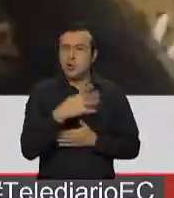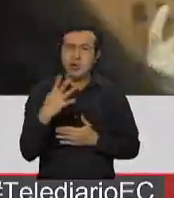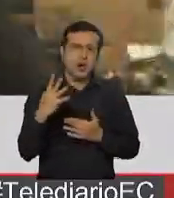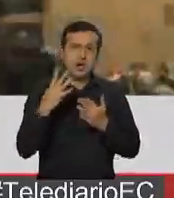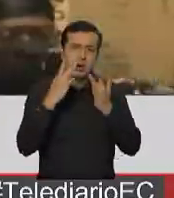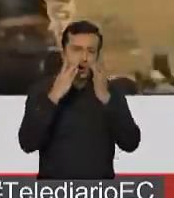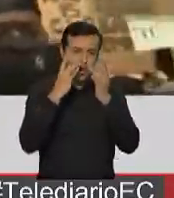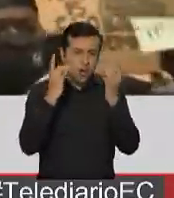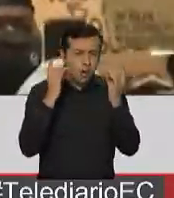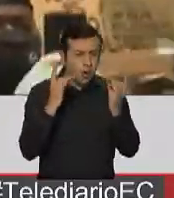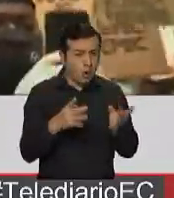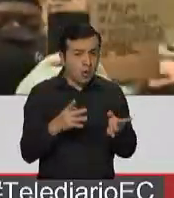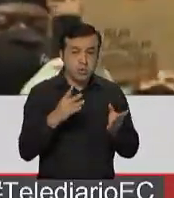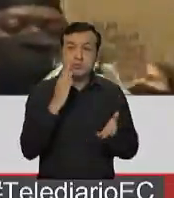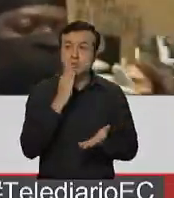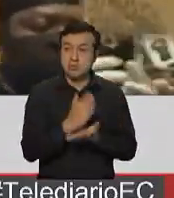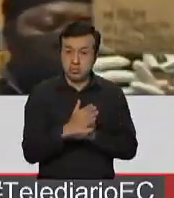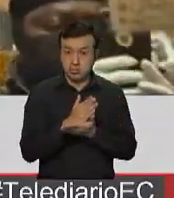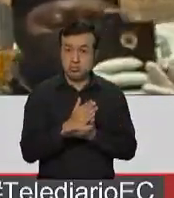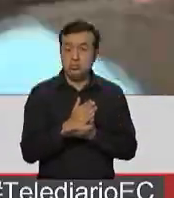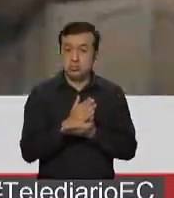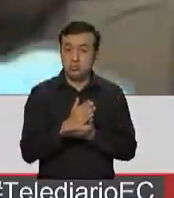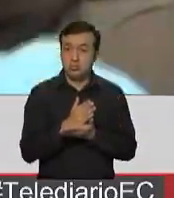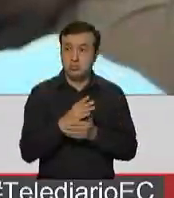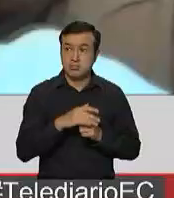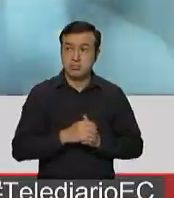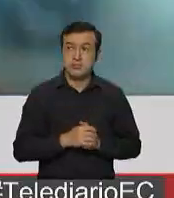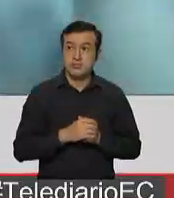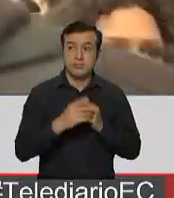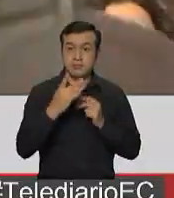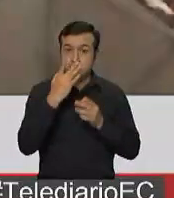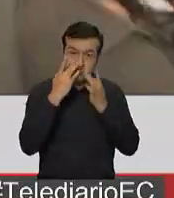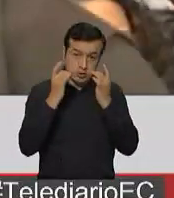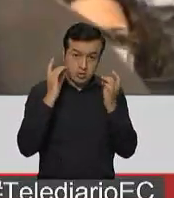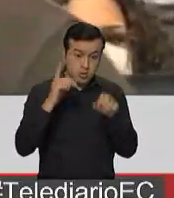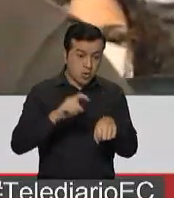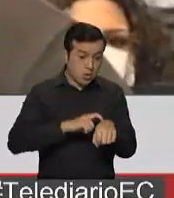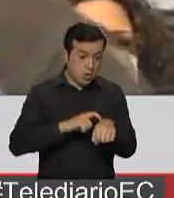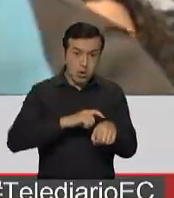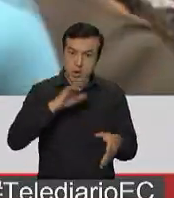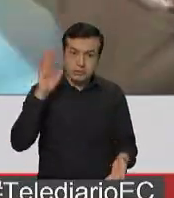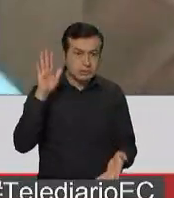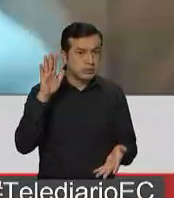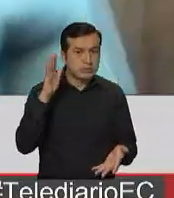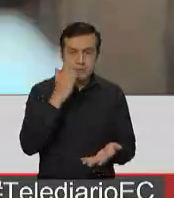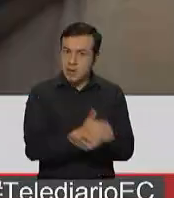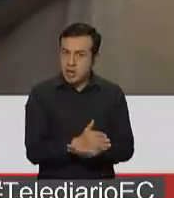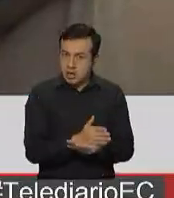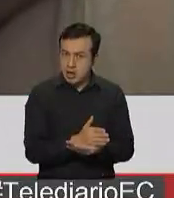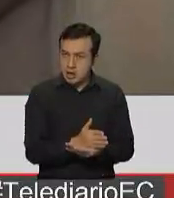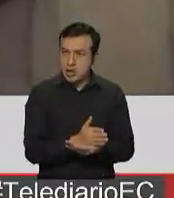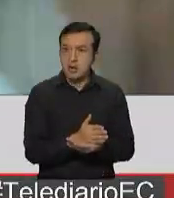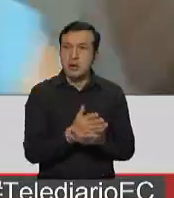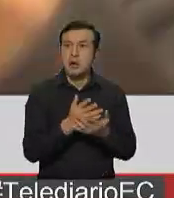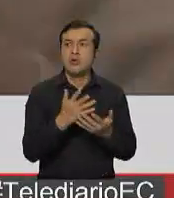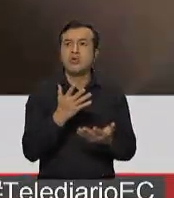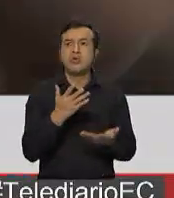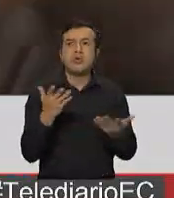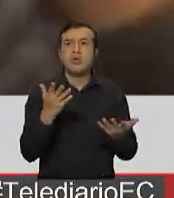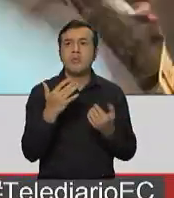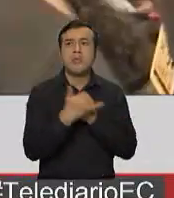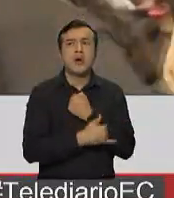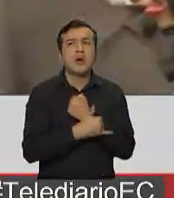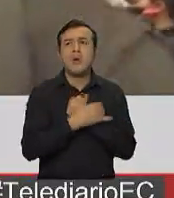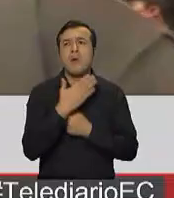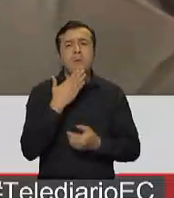racismo sistémico que también existe en el país. Si ves racismo, hay que aplastarlo. Llámalo por lo que es. Somos demasiado amables en este